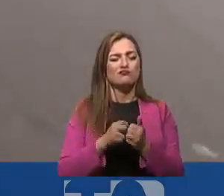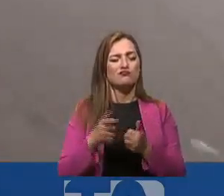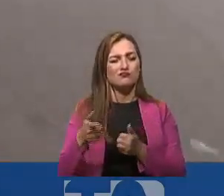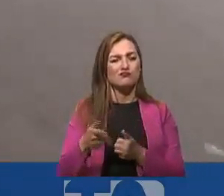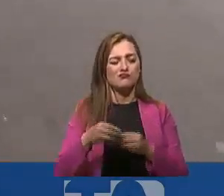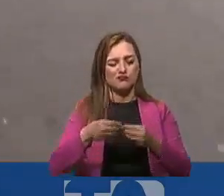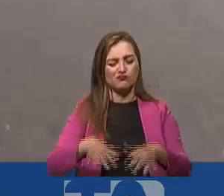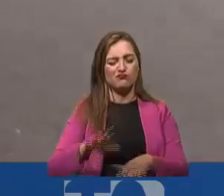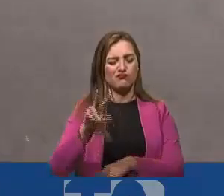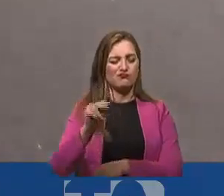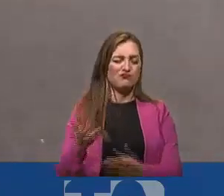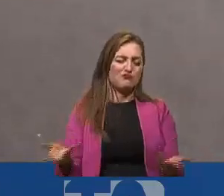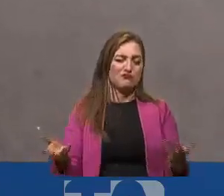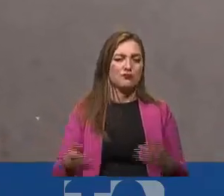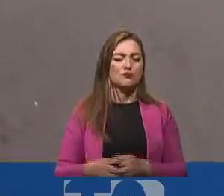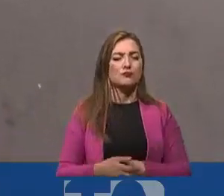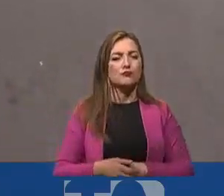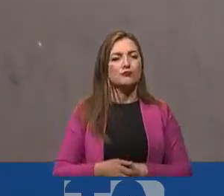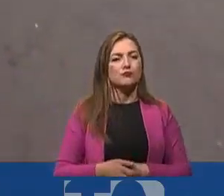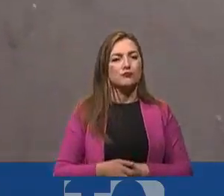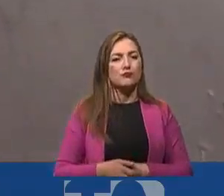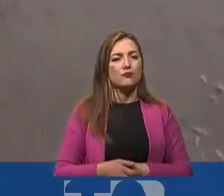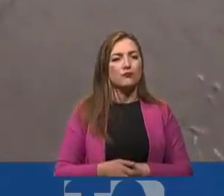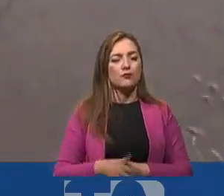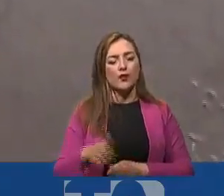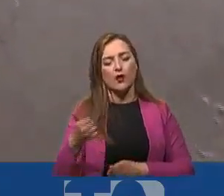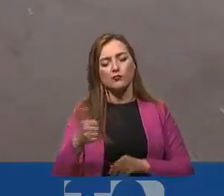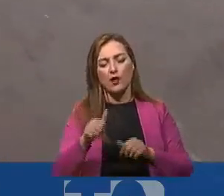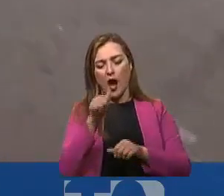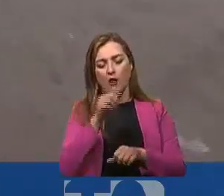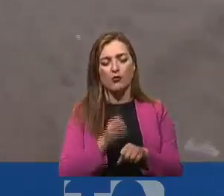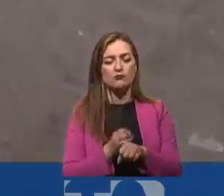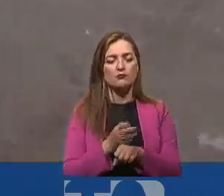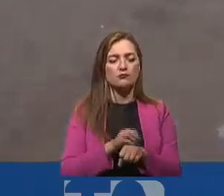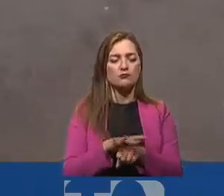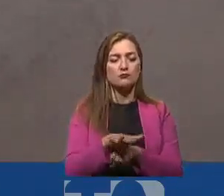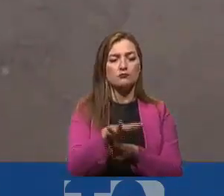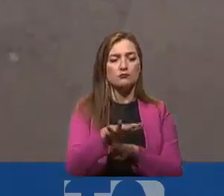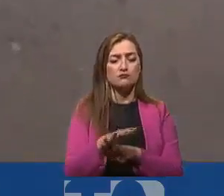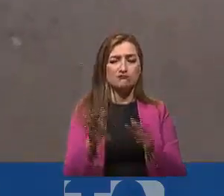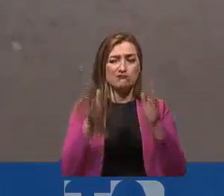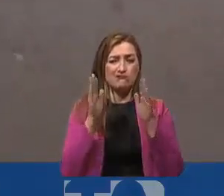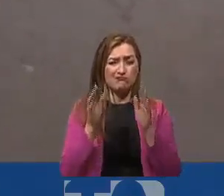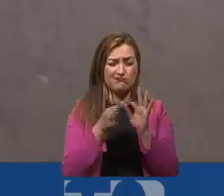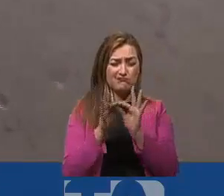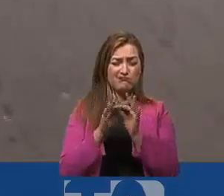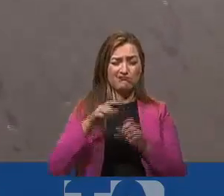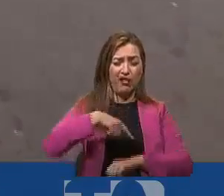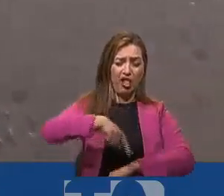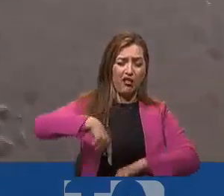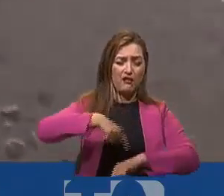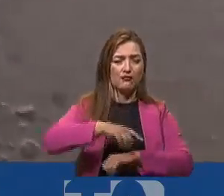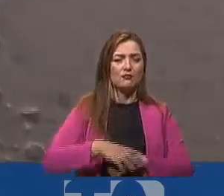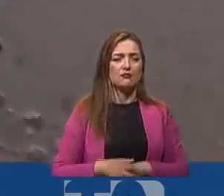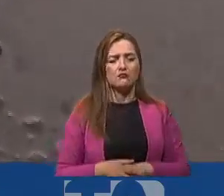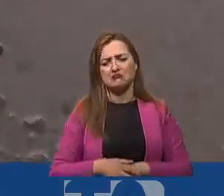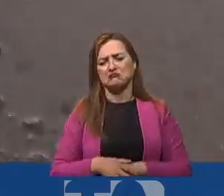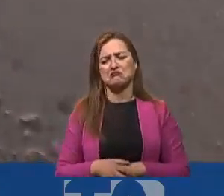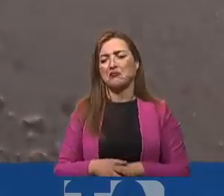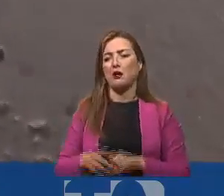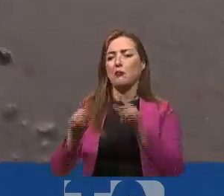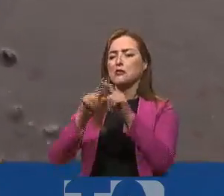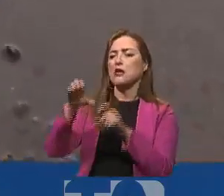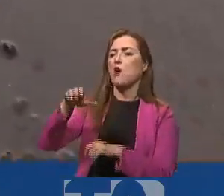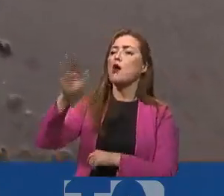de desperdicio de líquido vital. ¿Y en las otras fugas que se han generado, la respuesta ha sido inmediata o también ha tomado mucho tiempo? Mucho tiempo. Lo